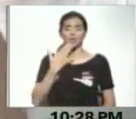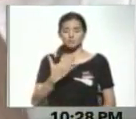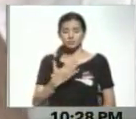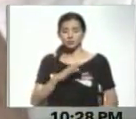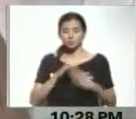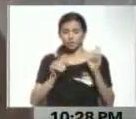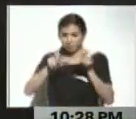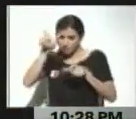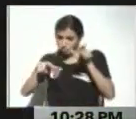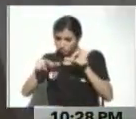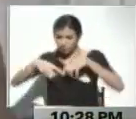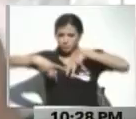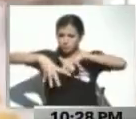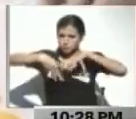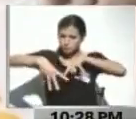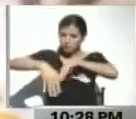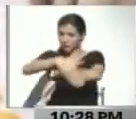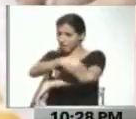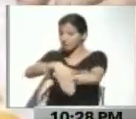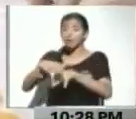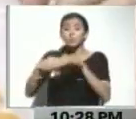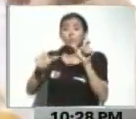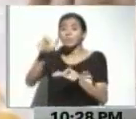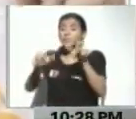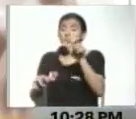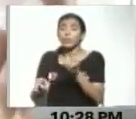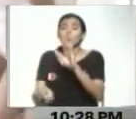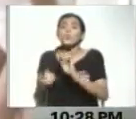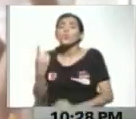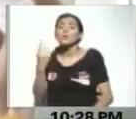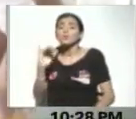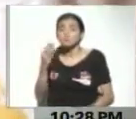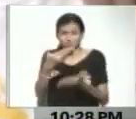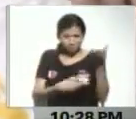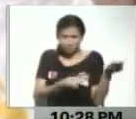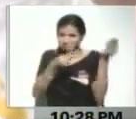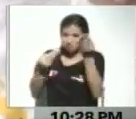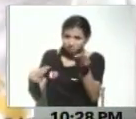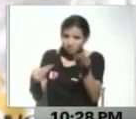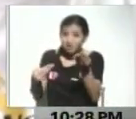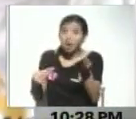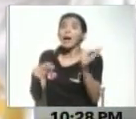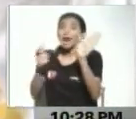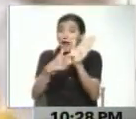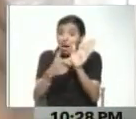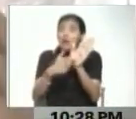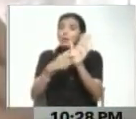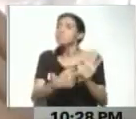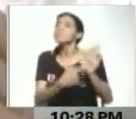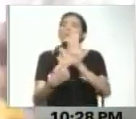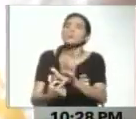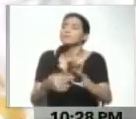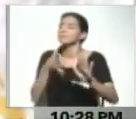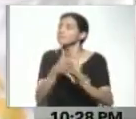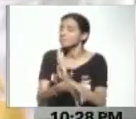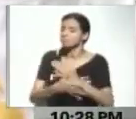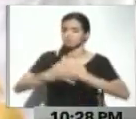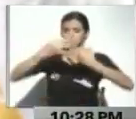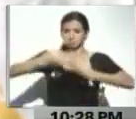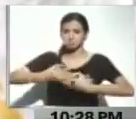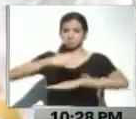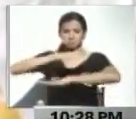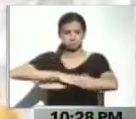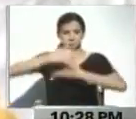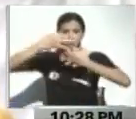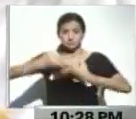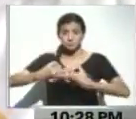con ningún funcionario. Agradezco a todas las personas que se movilizaron, a todos los que una vez entregado el documento dieron una